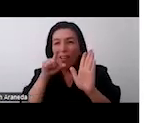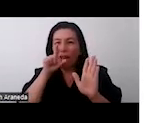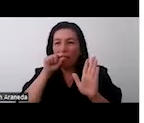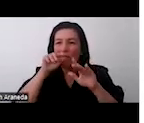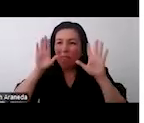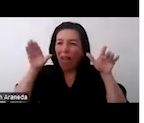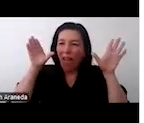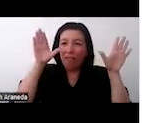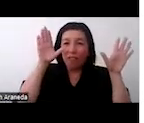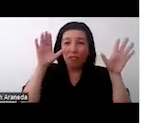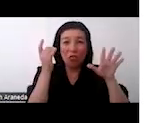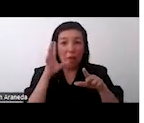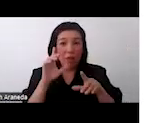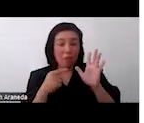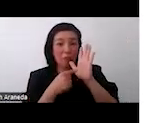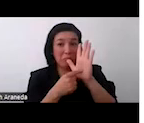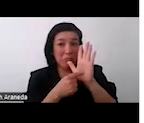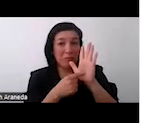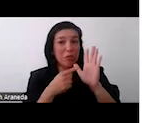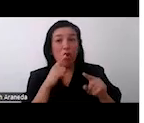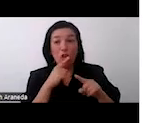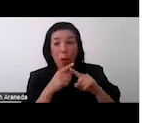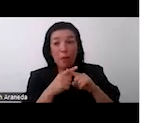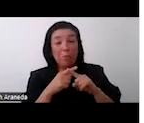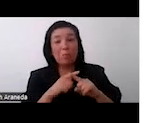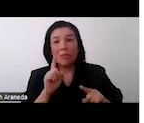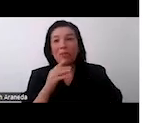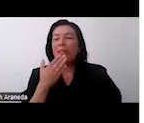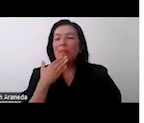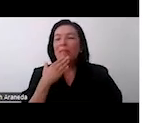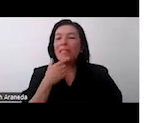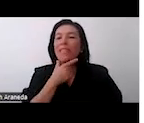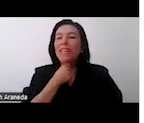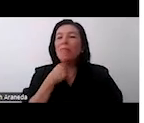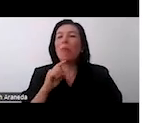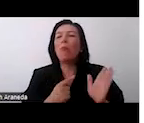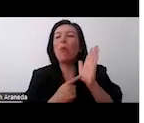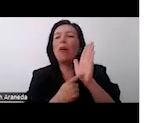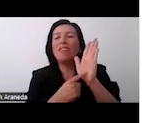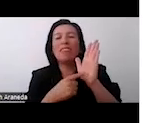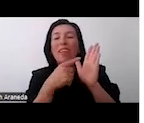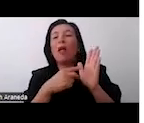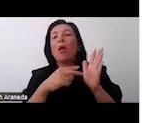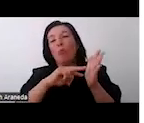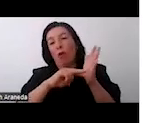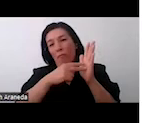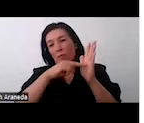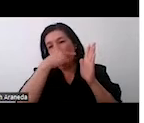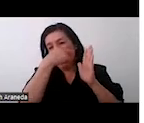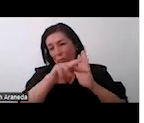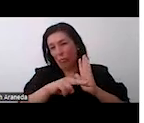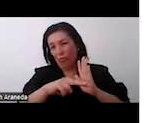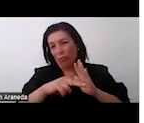y nombrarlas, sino que también se espera visibilizar los problemas que tienen estas aves en